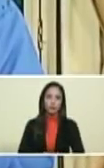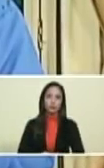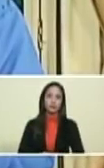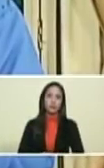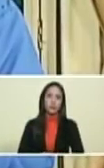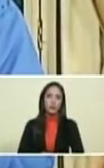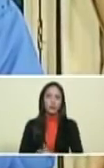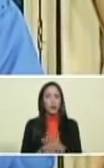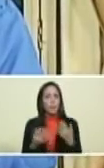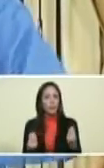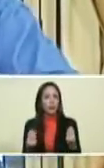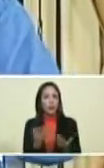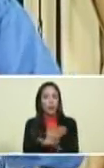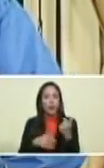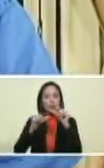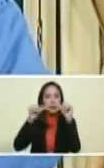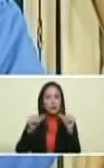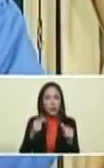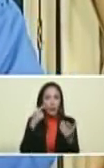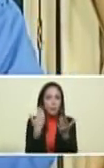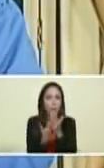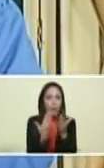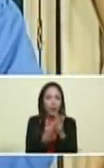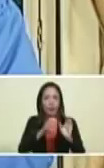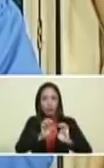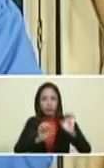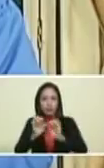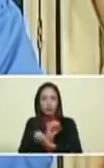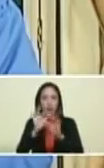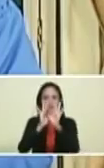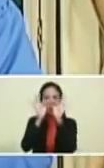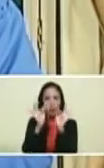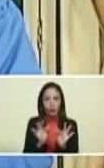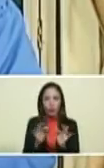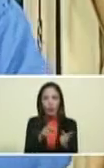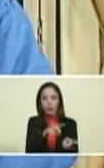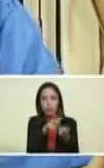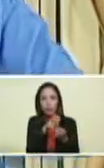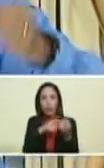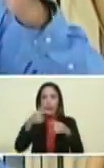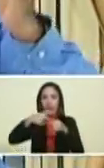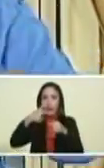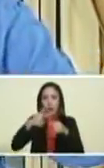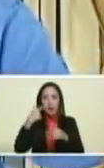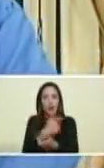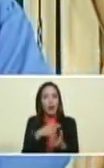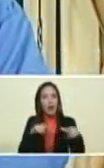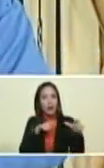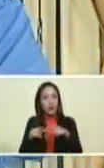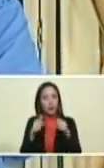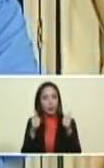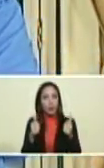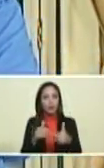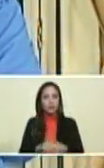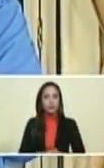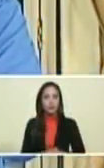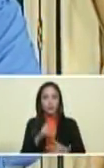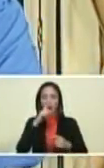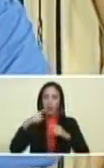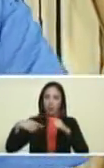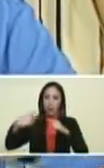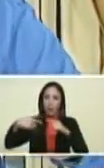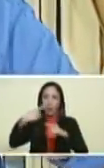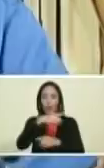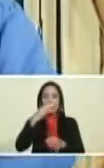para que el sistema de prueba de los nuevos mecanismos de cobro de gasolina salgan bien. Y después, al